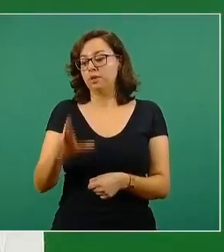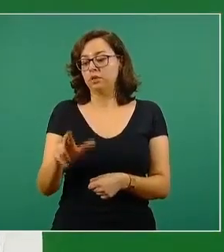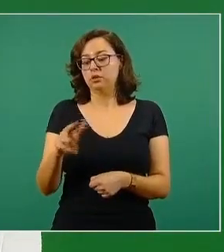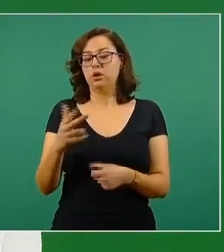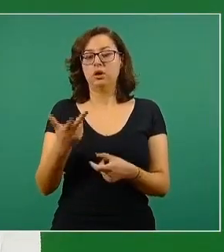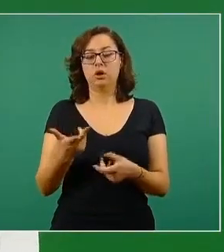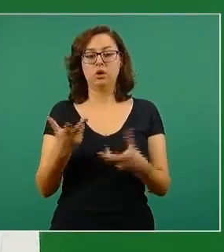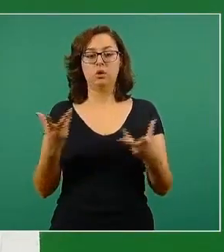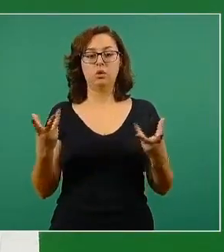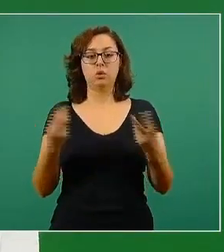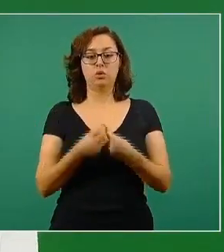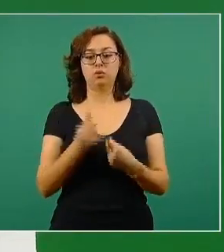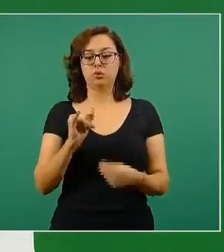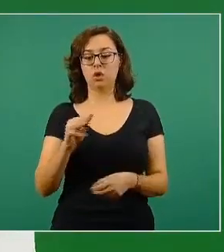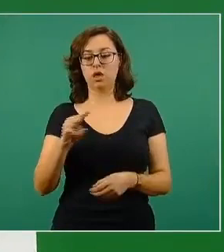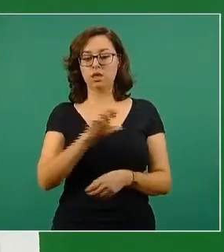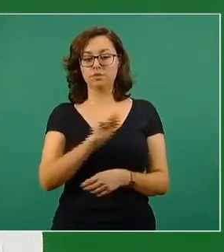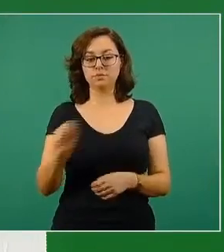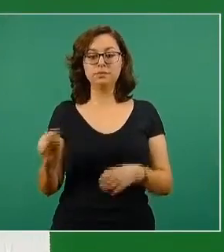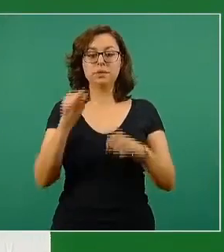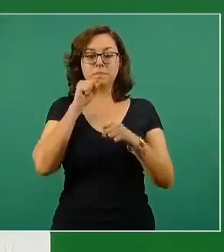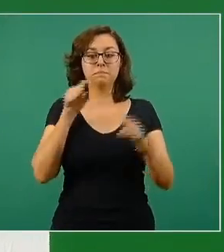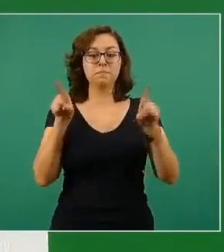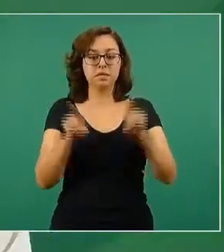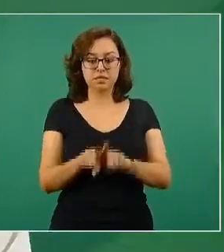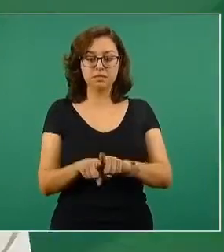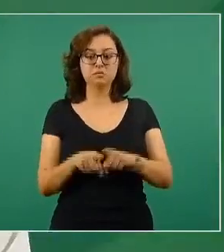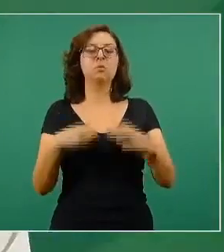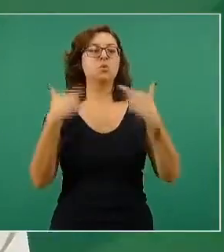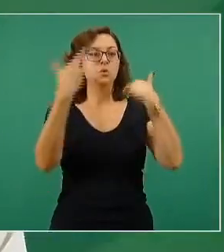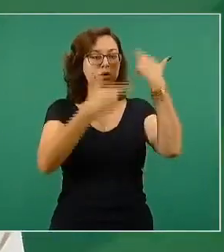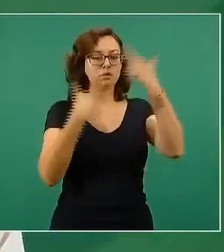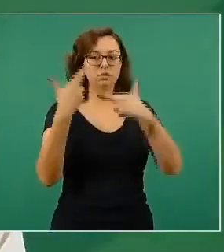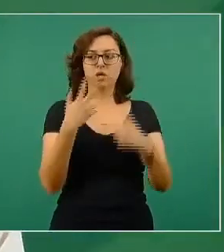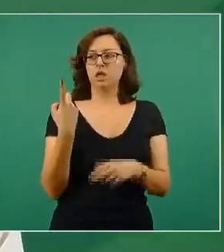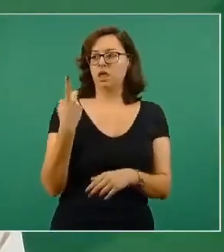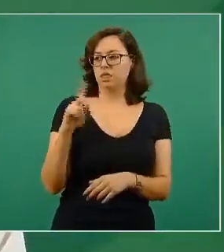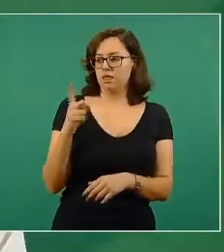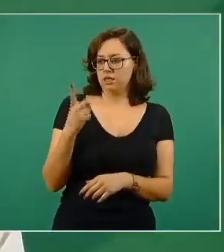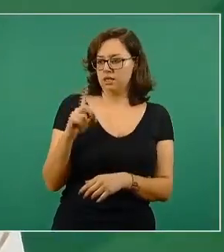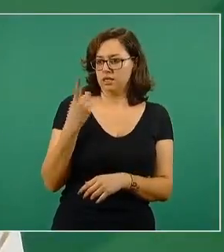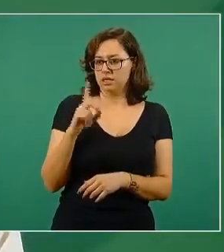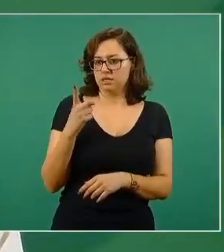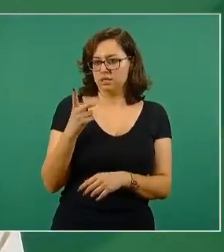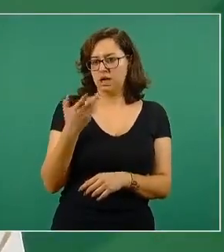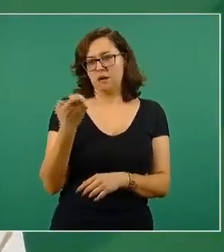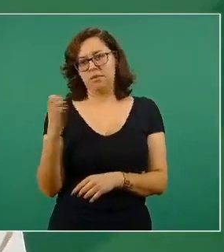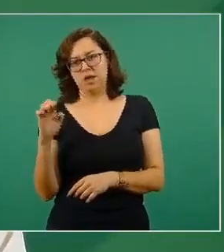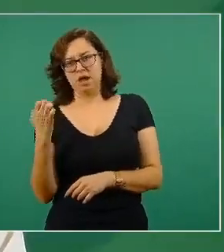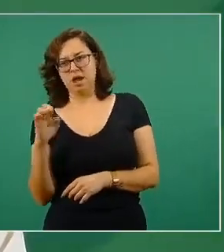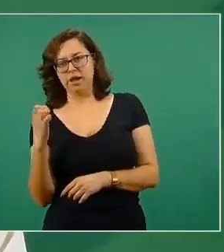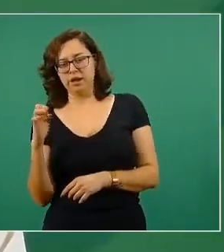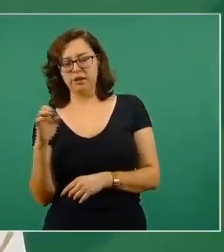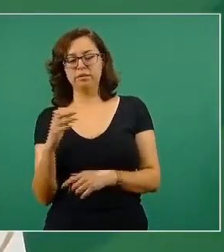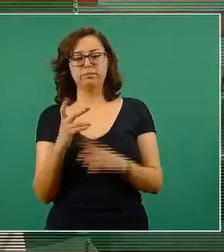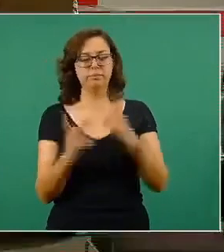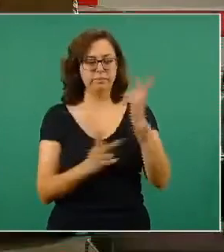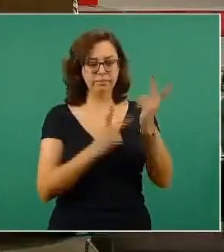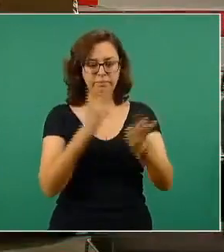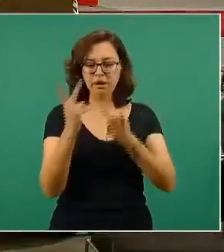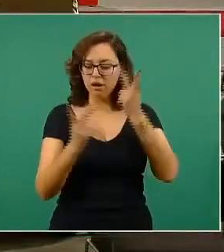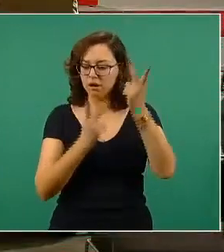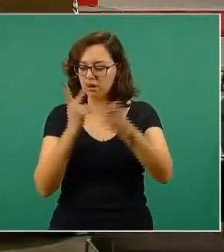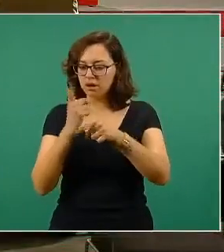Social, que recolectó información en diciembre tardío y todavía principios de enero, y que